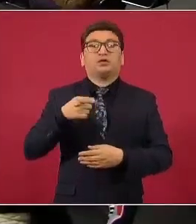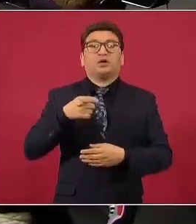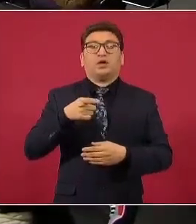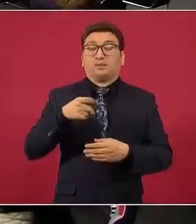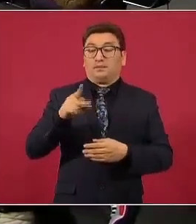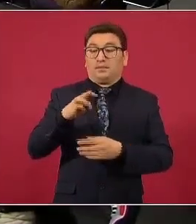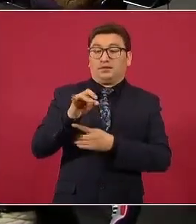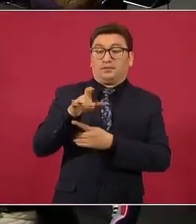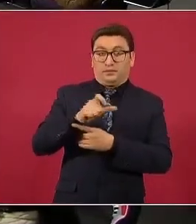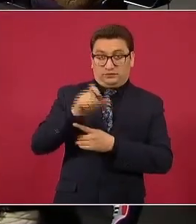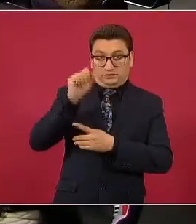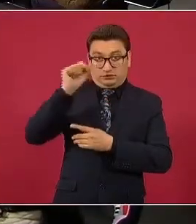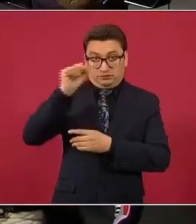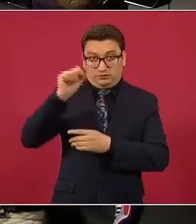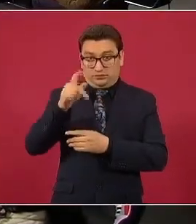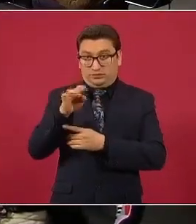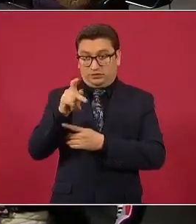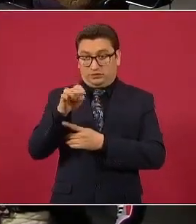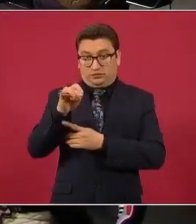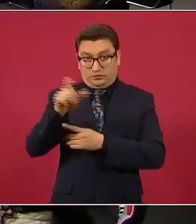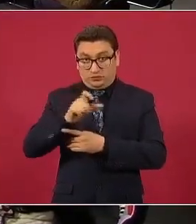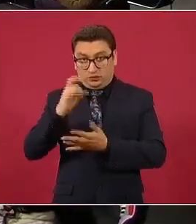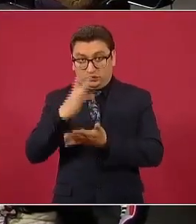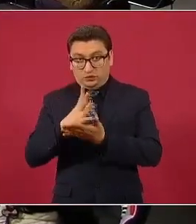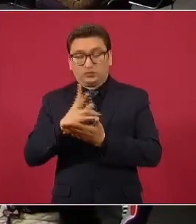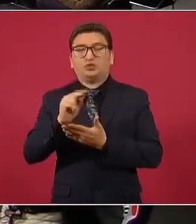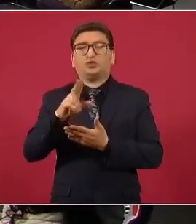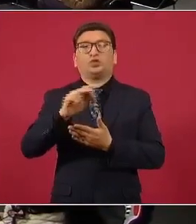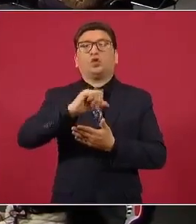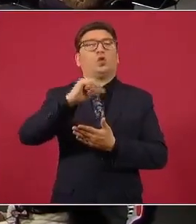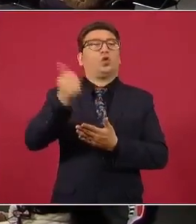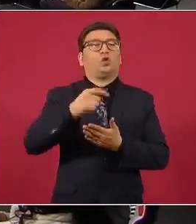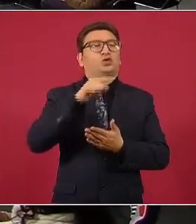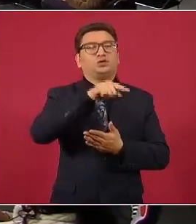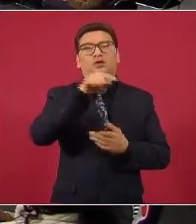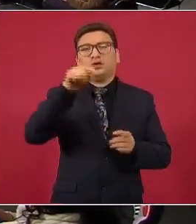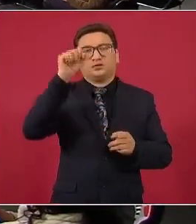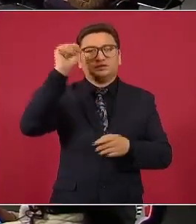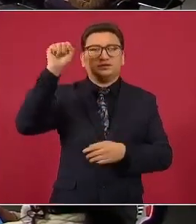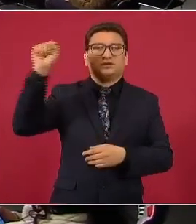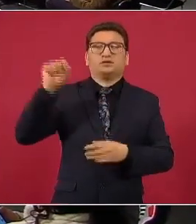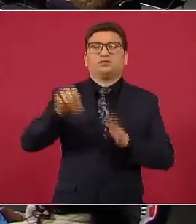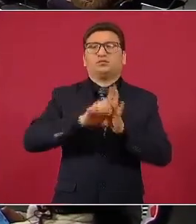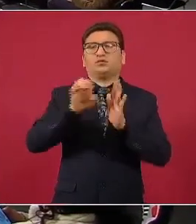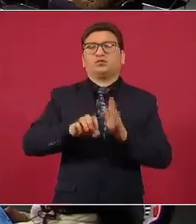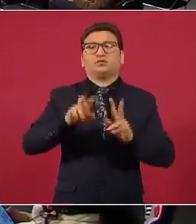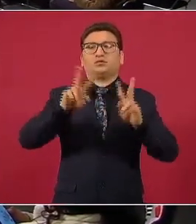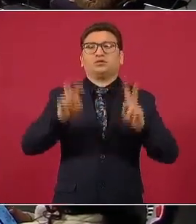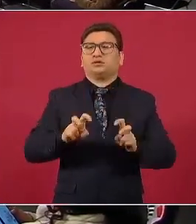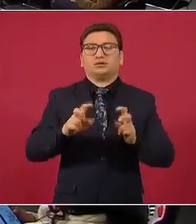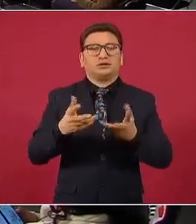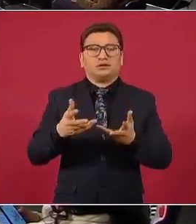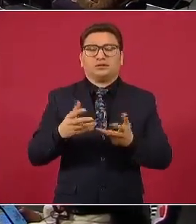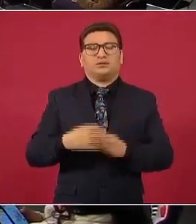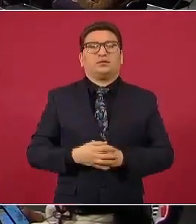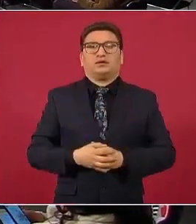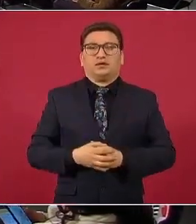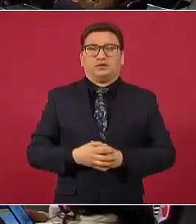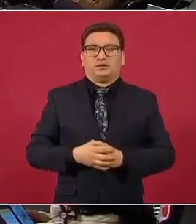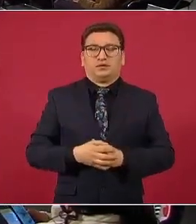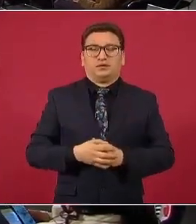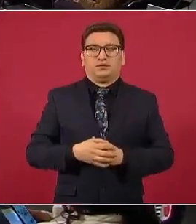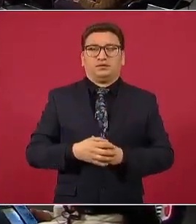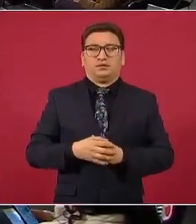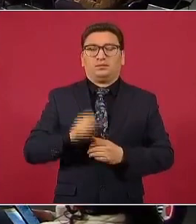el de Pemex, del sindicato de Petromex, ocurre también en otros sindicatos como el tema de, el de